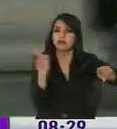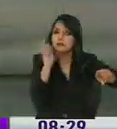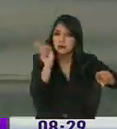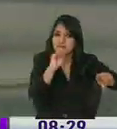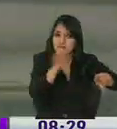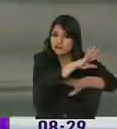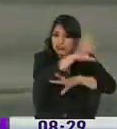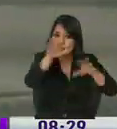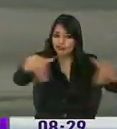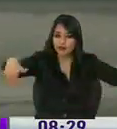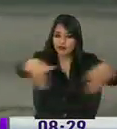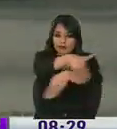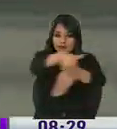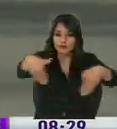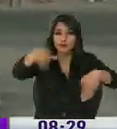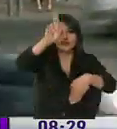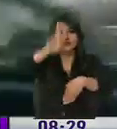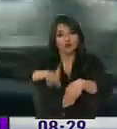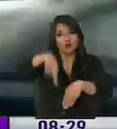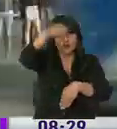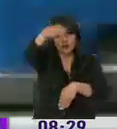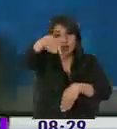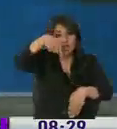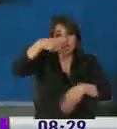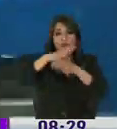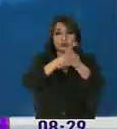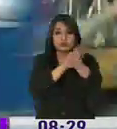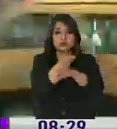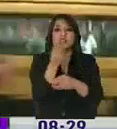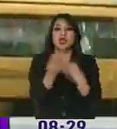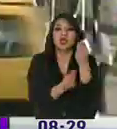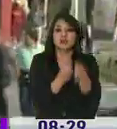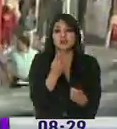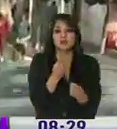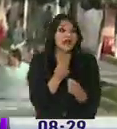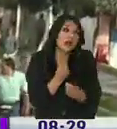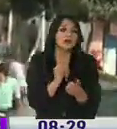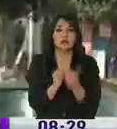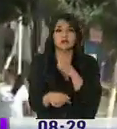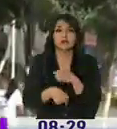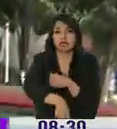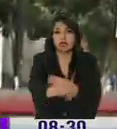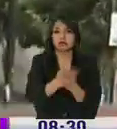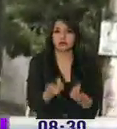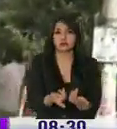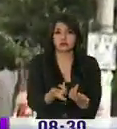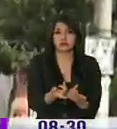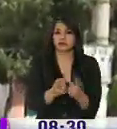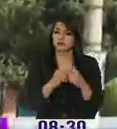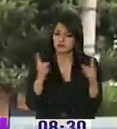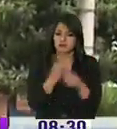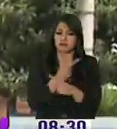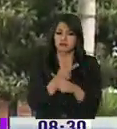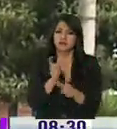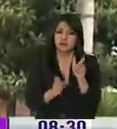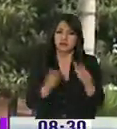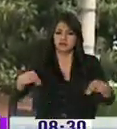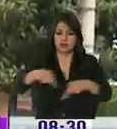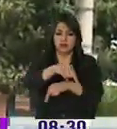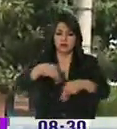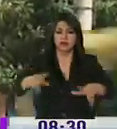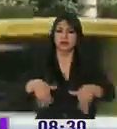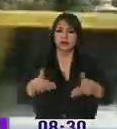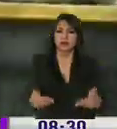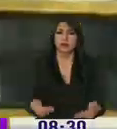los que vienen del sur al norte, los buses, automóviles se pasan. Y hay mucho peligro porque la